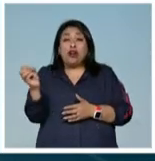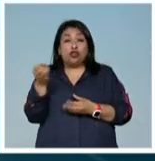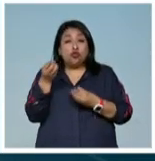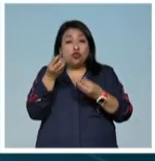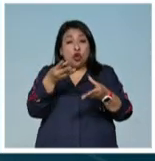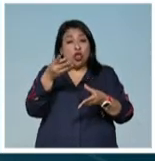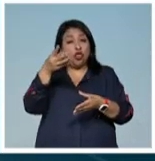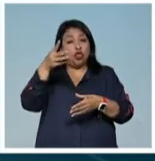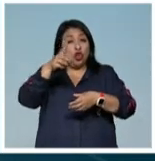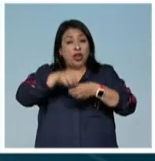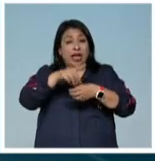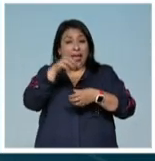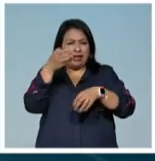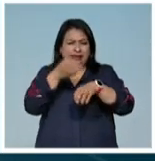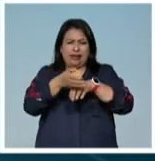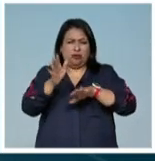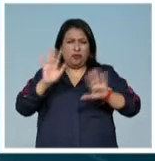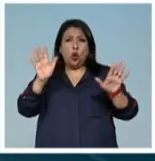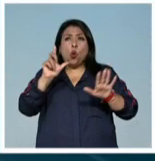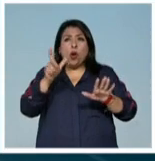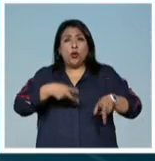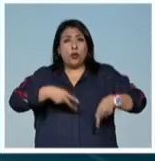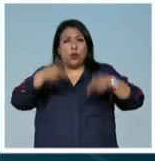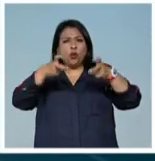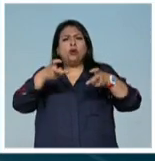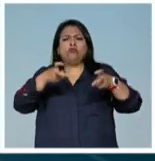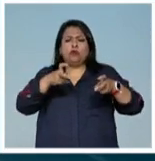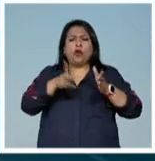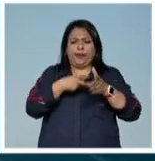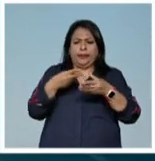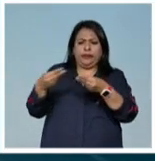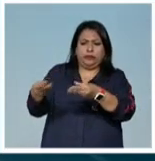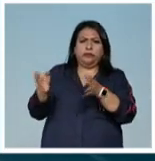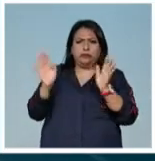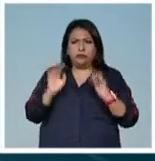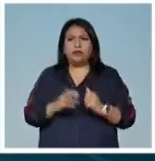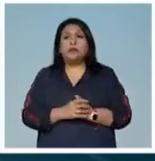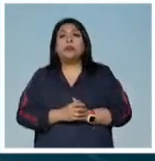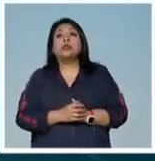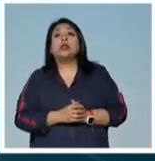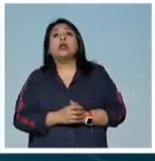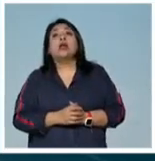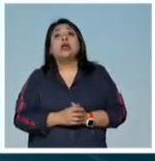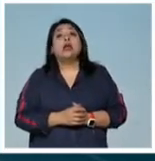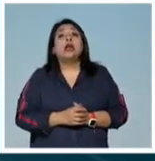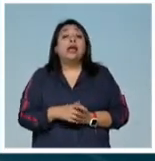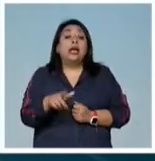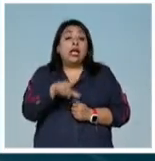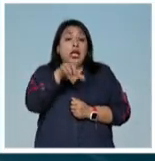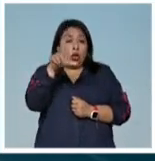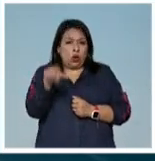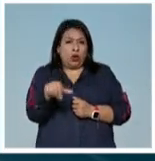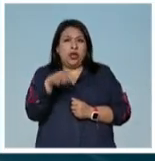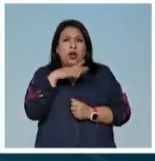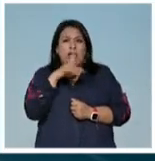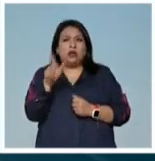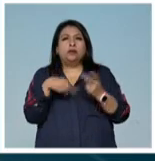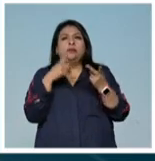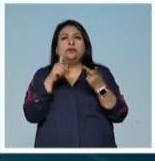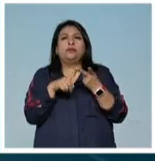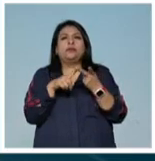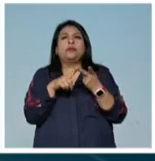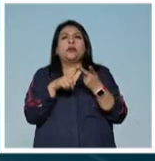estado, ya que una vez que se digitalicen pueden ser devueltos. Y luego tenemos el acervo